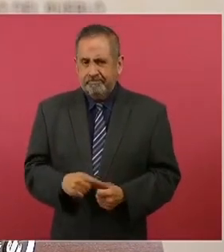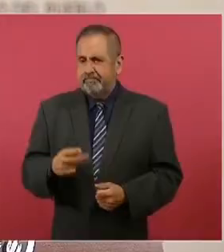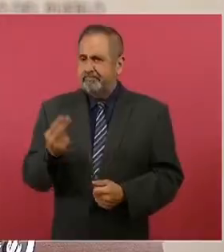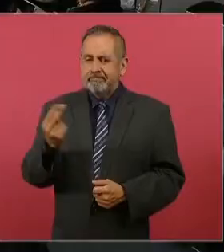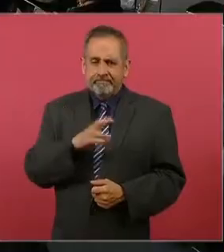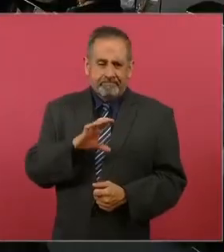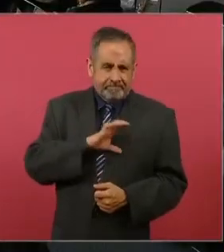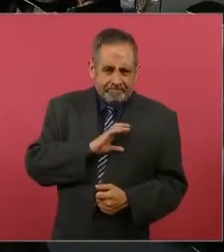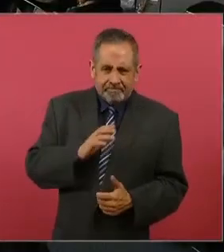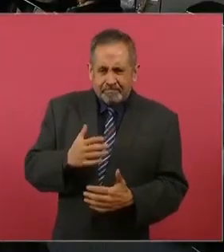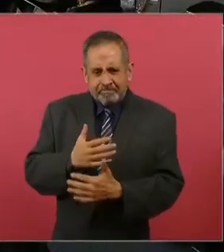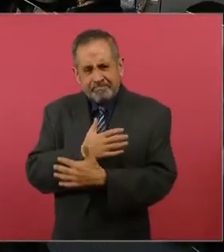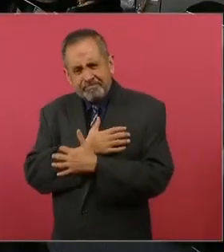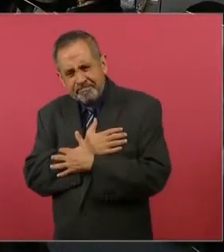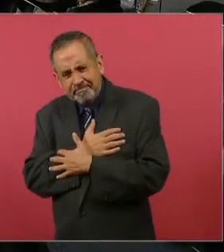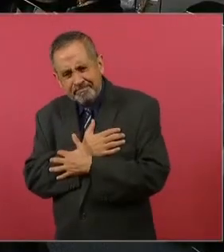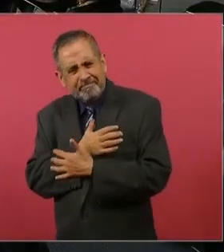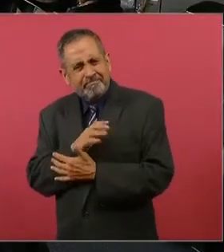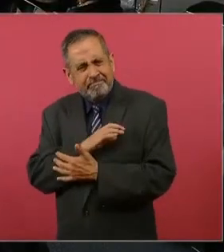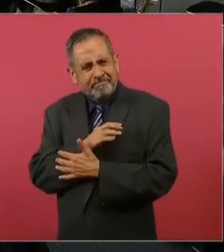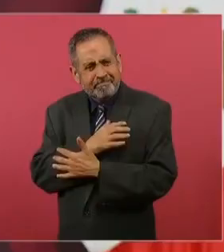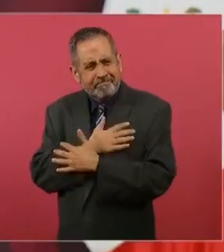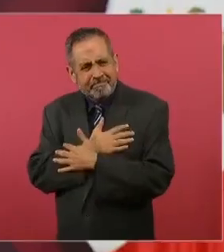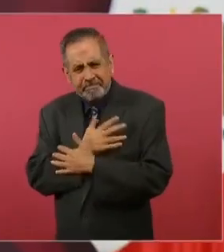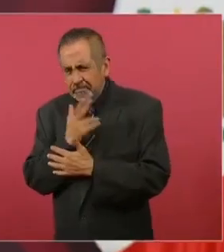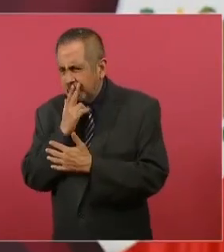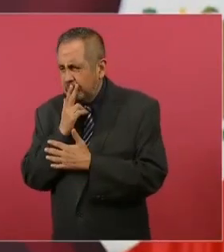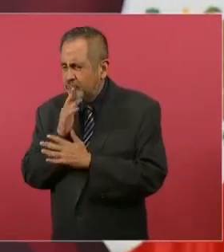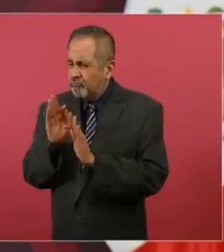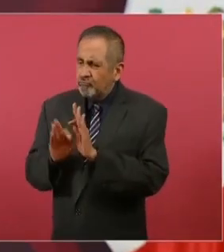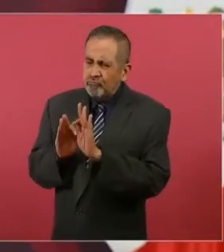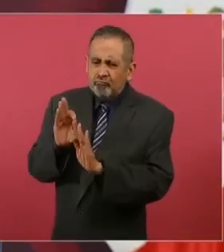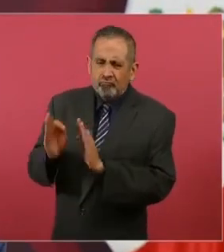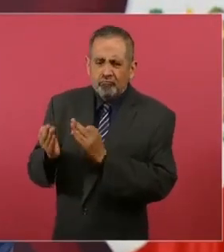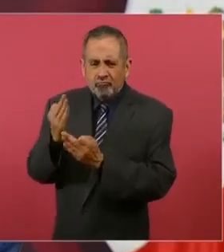necesitamos abrazarnos, necesitamos